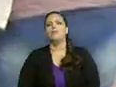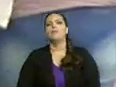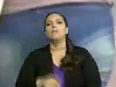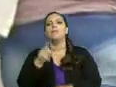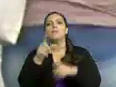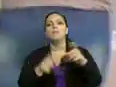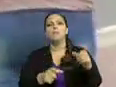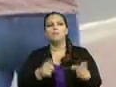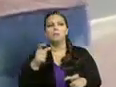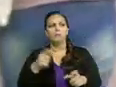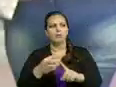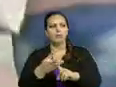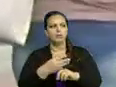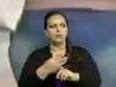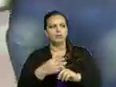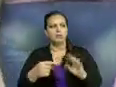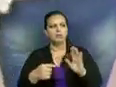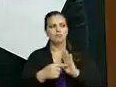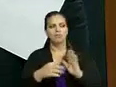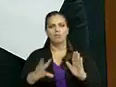Jorge Escobar.